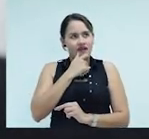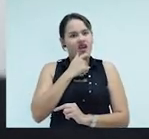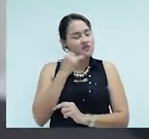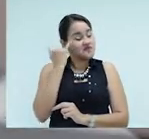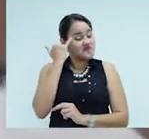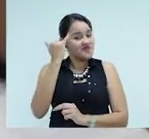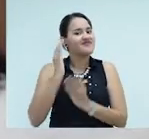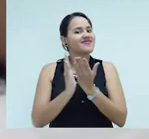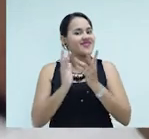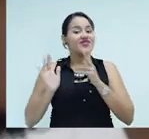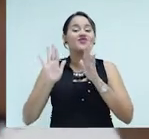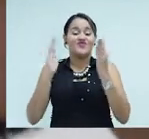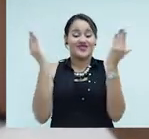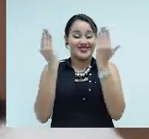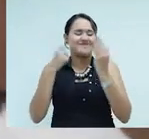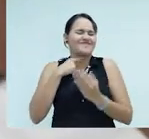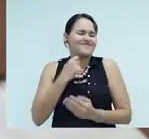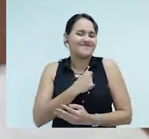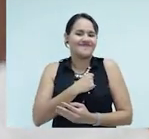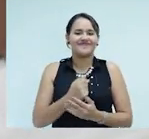cine.